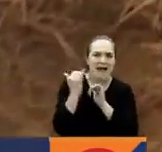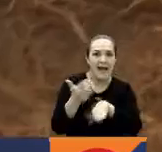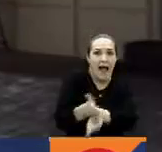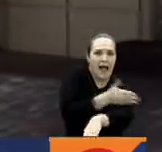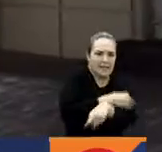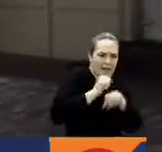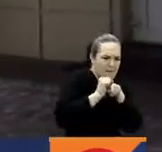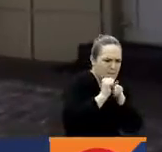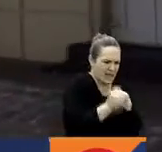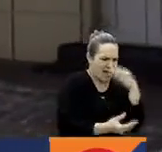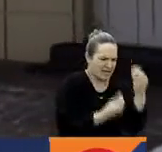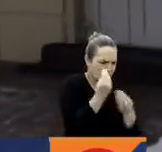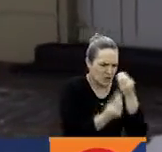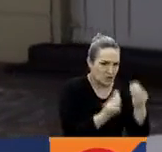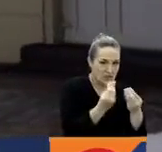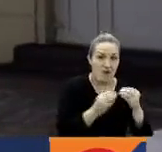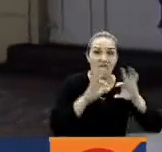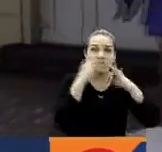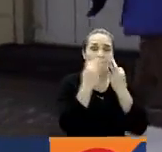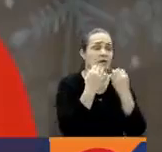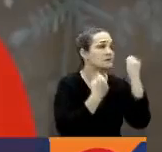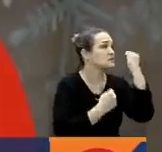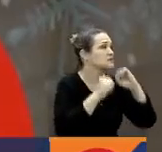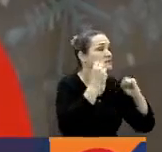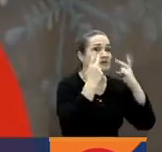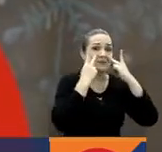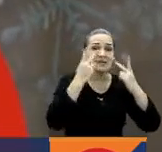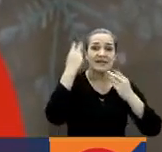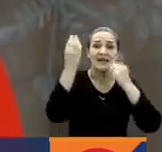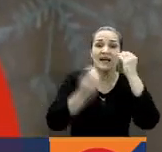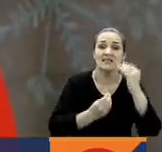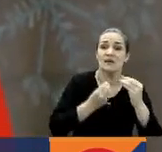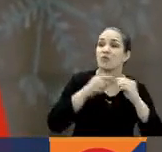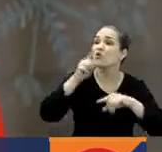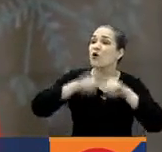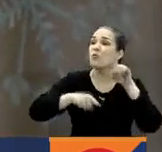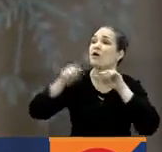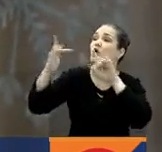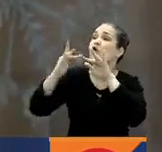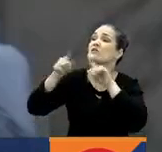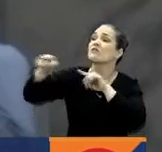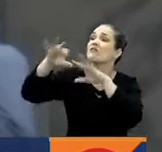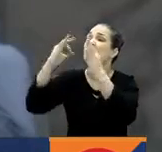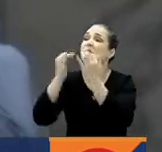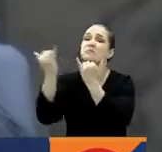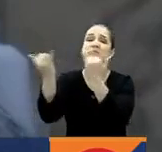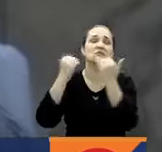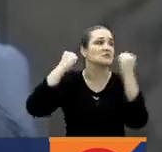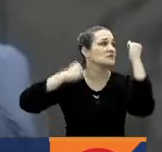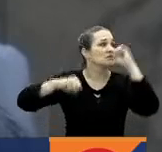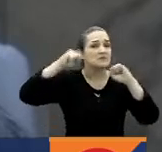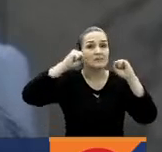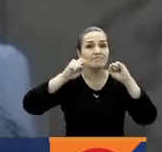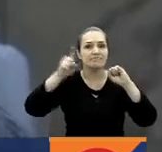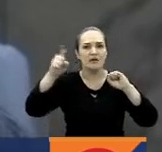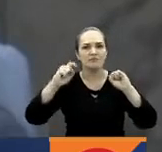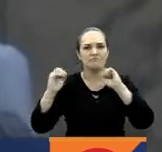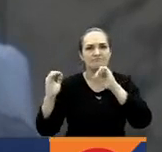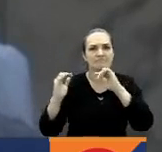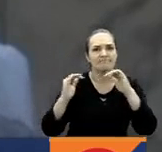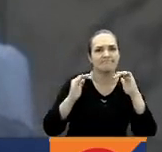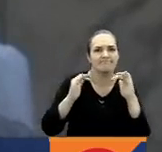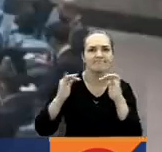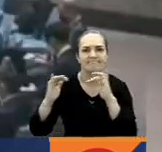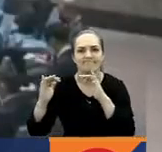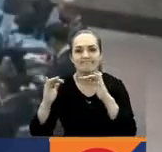con rusia y familias transfronterizas ven truncados su contacto por cuenta de la altísima atención allí la fricción geopolítica fue llevada a